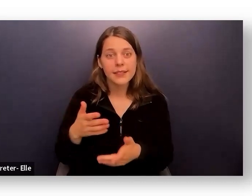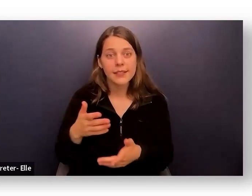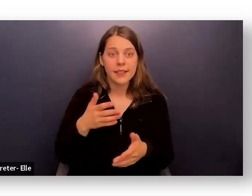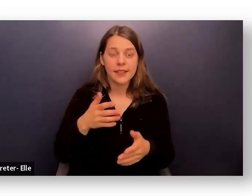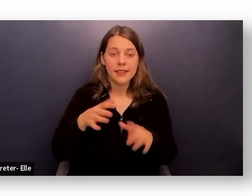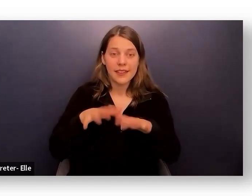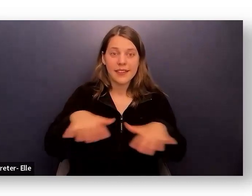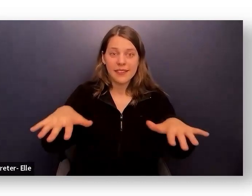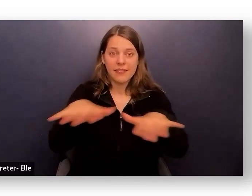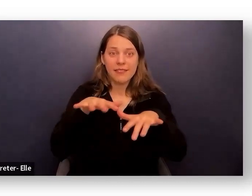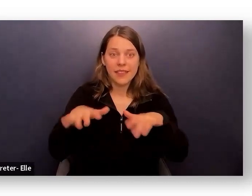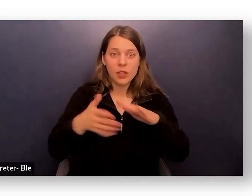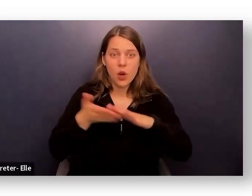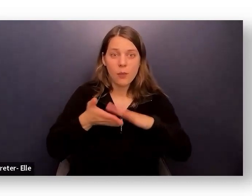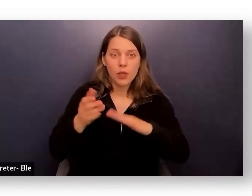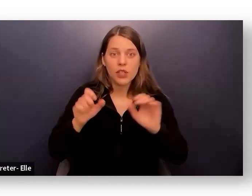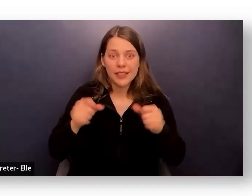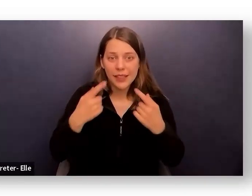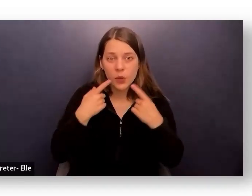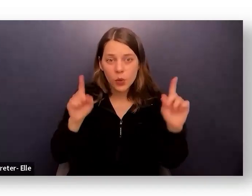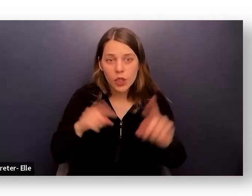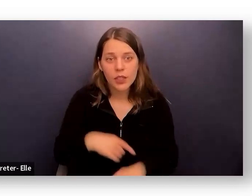en que las operaciones pueden funcionar.